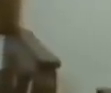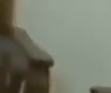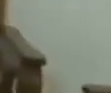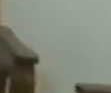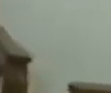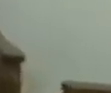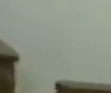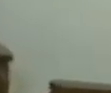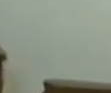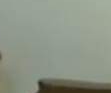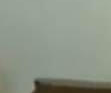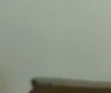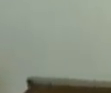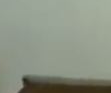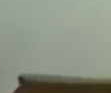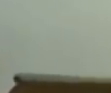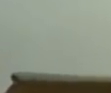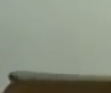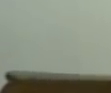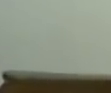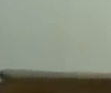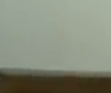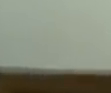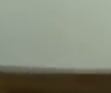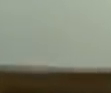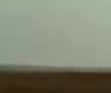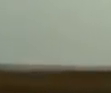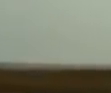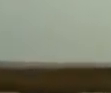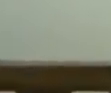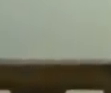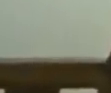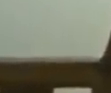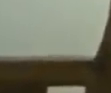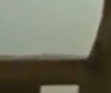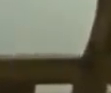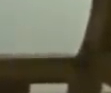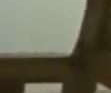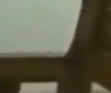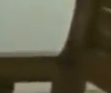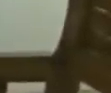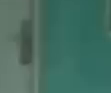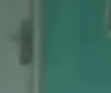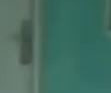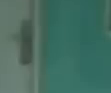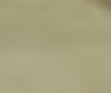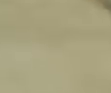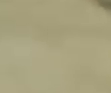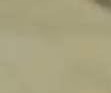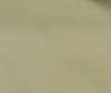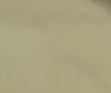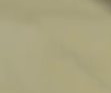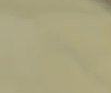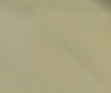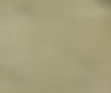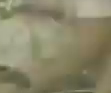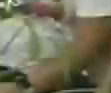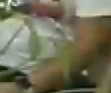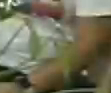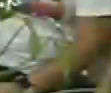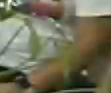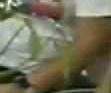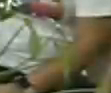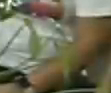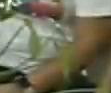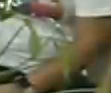estamos entregando hoy, 32 viviendas, lo conforman 122. Y aquí son unas casas